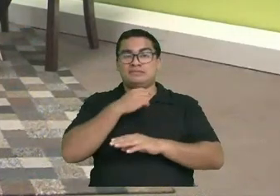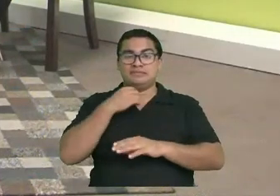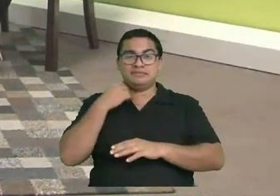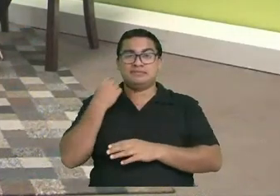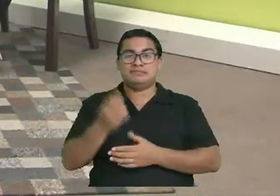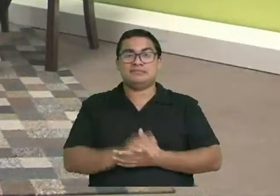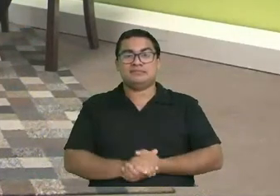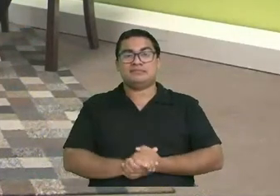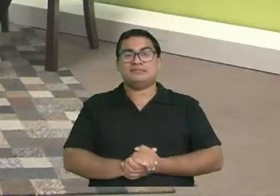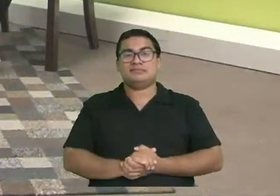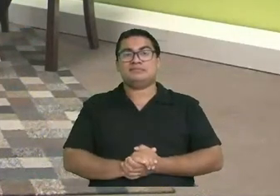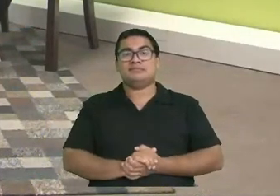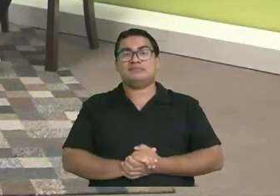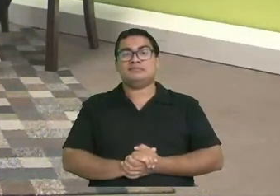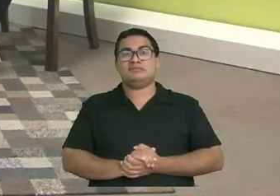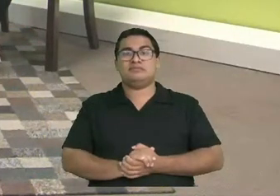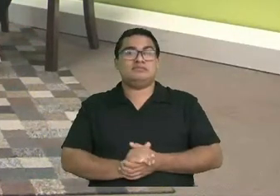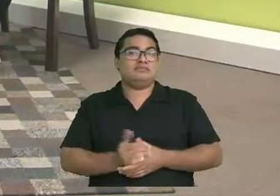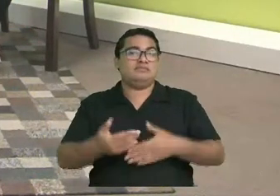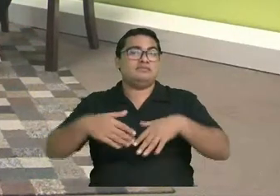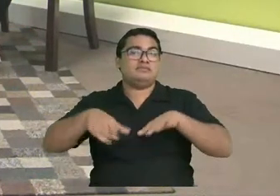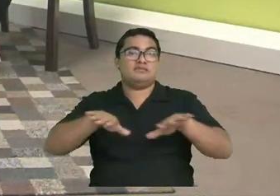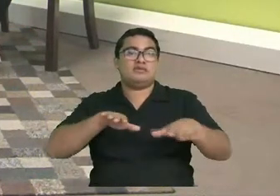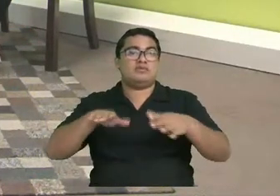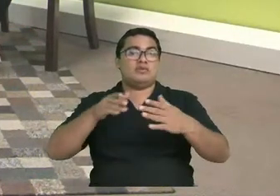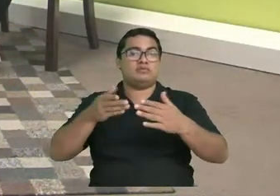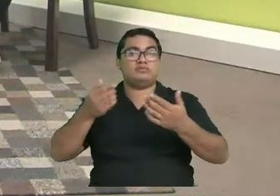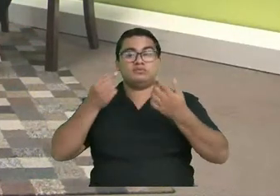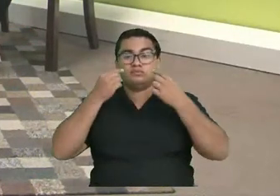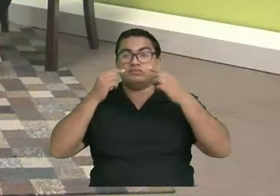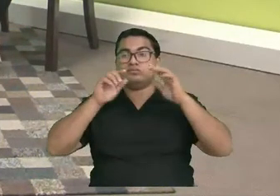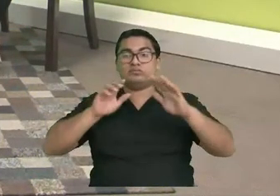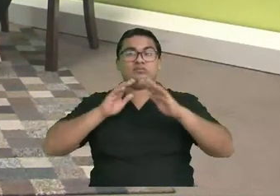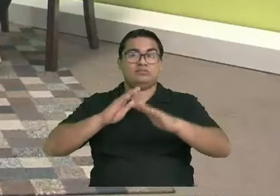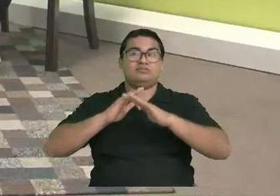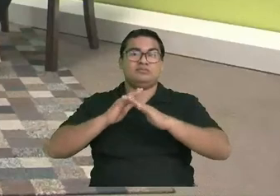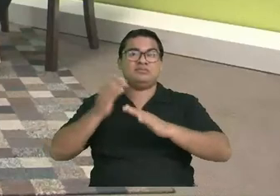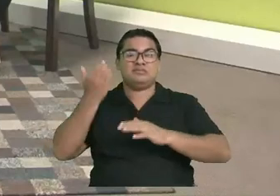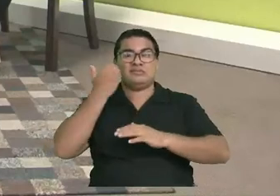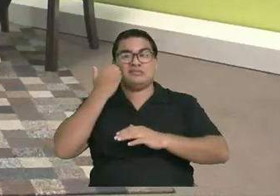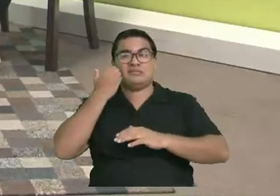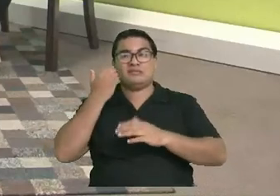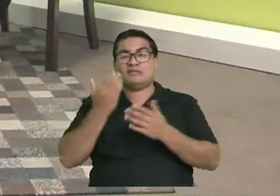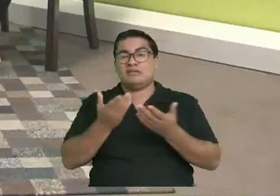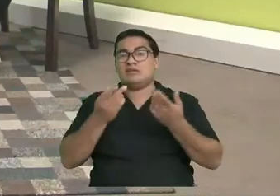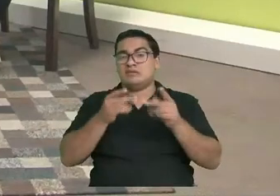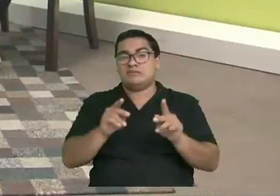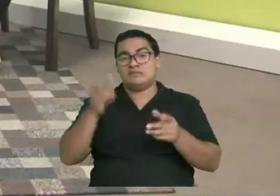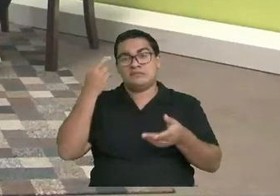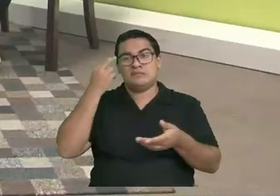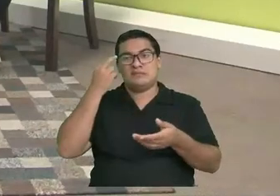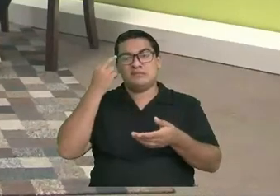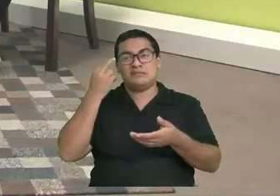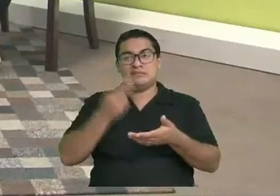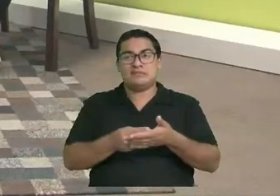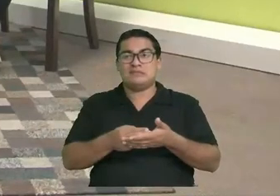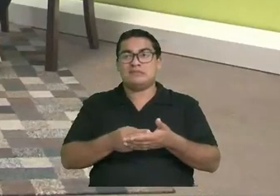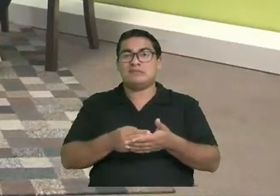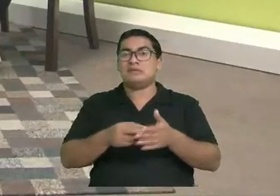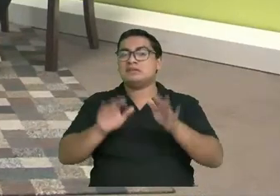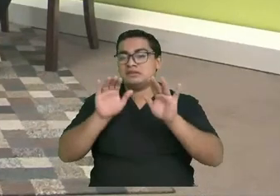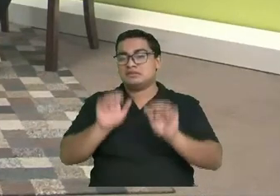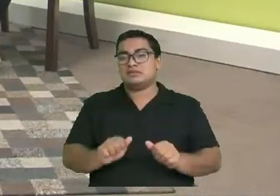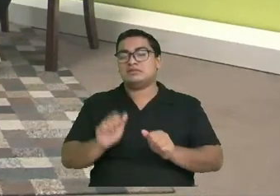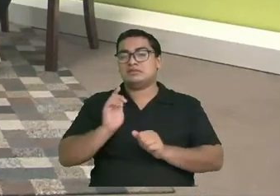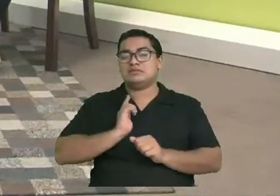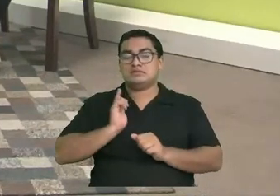trastorno? Realmente no podemos prevenir que nos dé una enfermedad autoinmune. Recordemos que esto ya tiene una